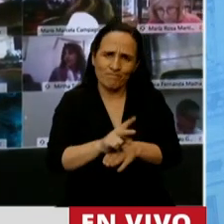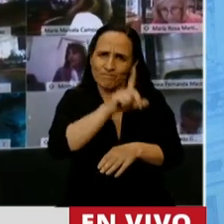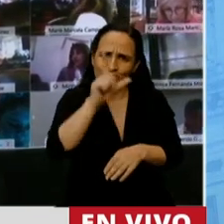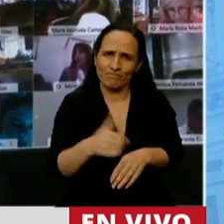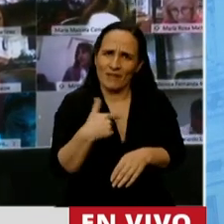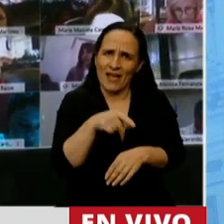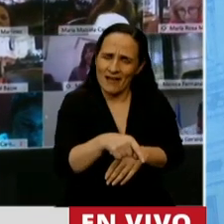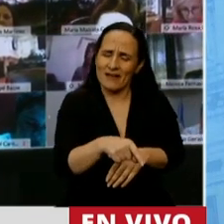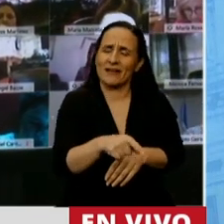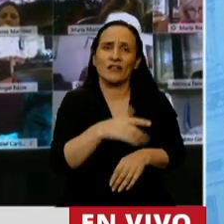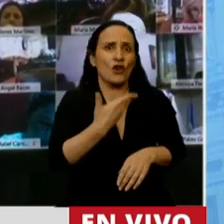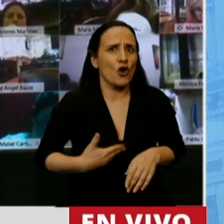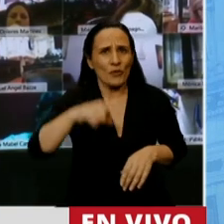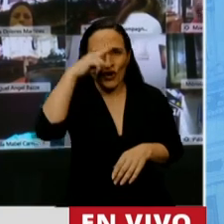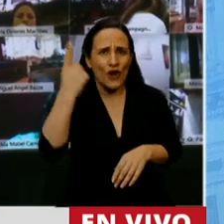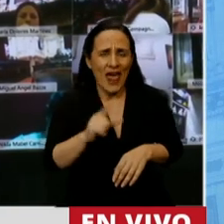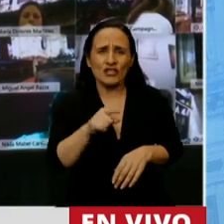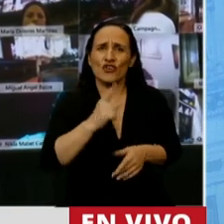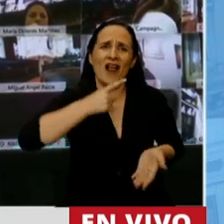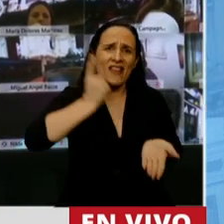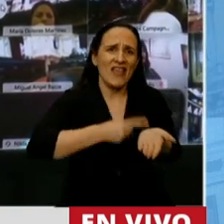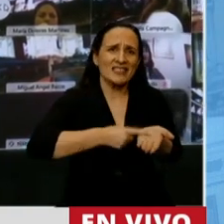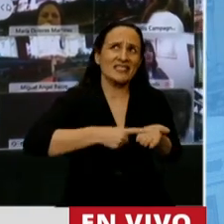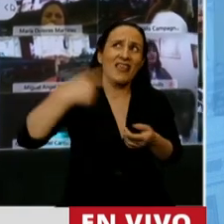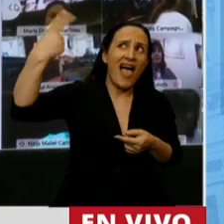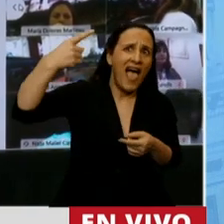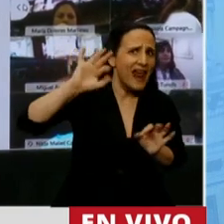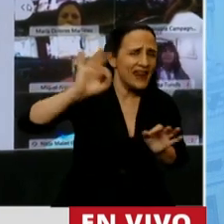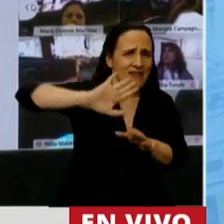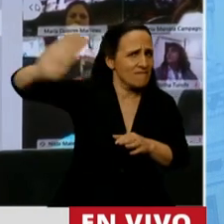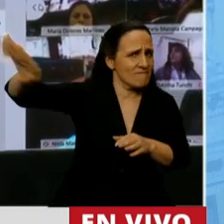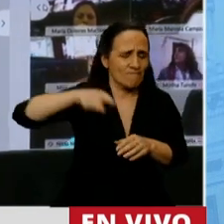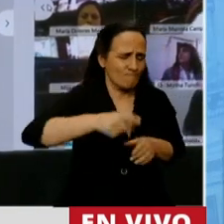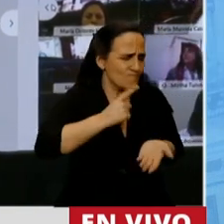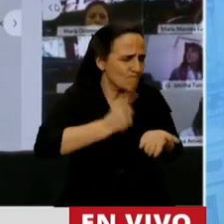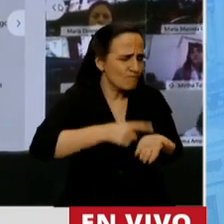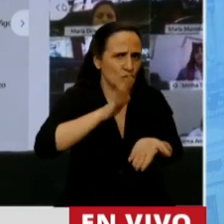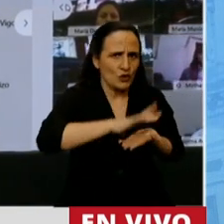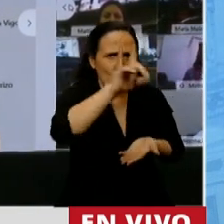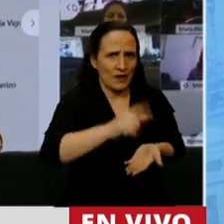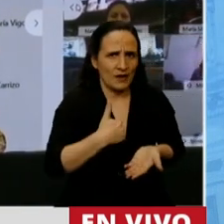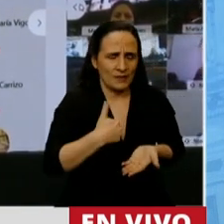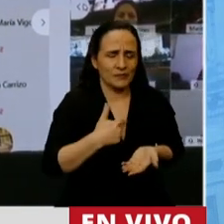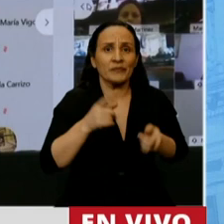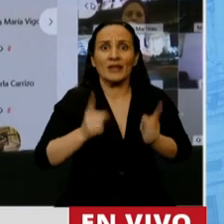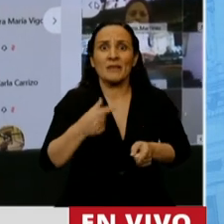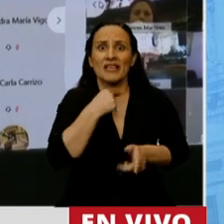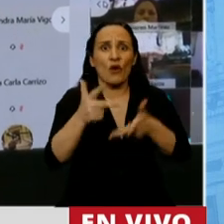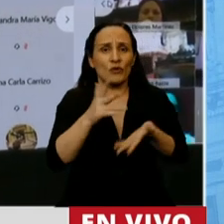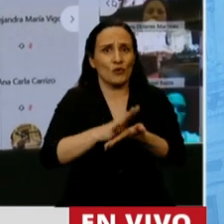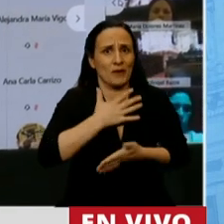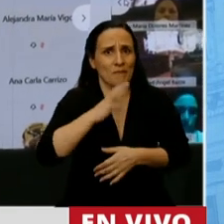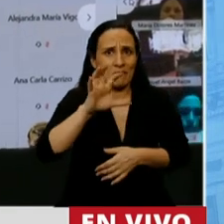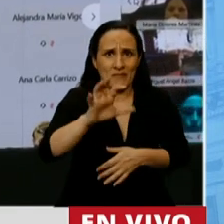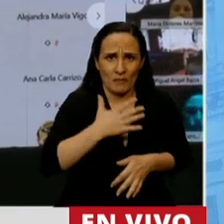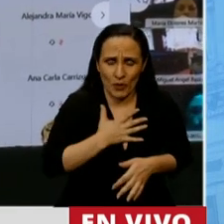que define con libertad sus propias políticas sin condicionamientos externos. Y quiero hablar también de mi provincia. Mire,